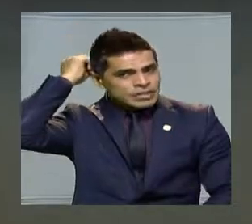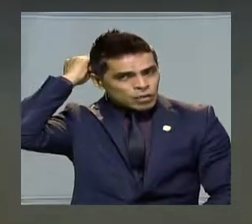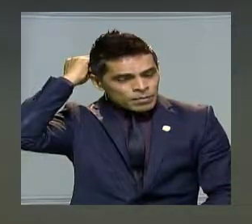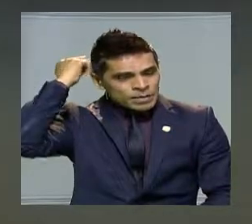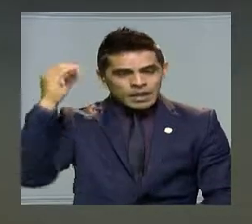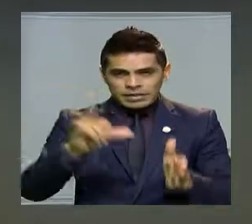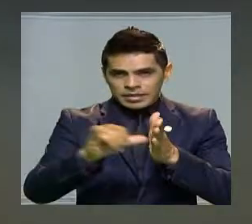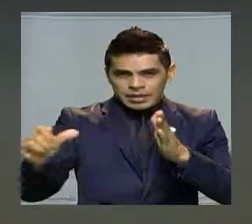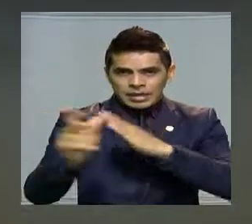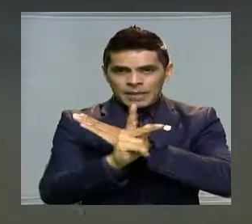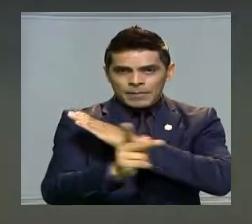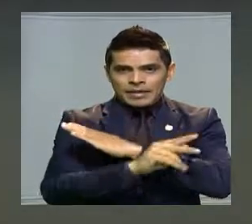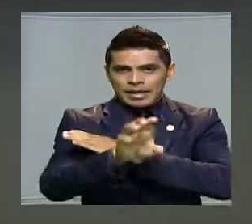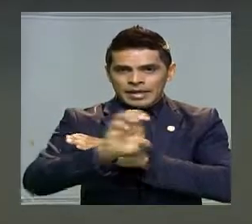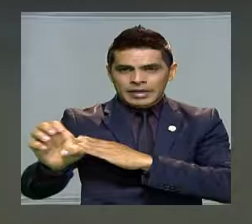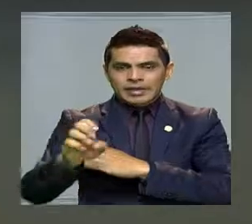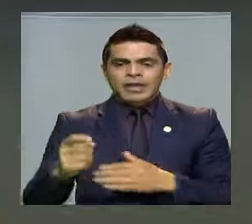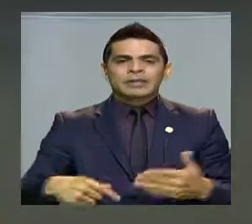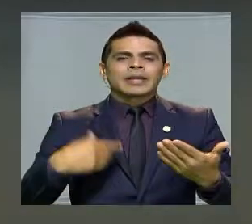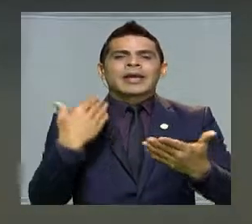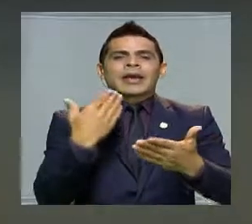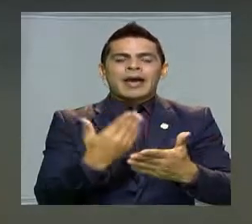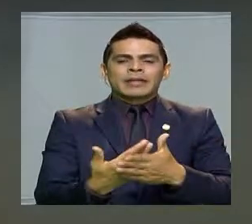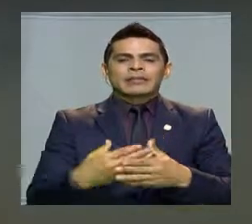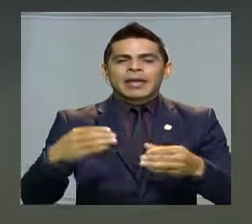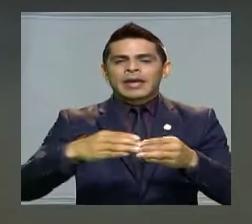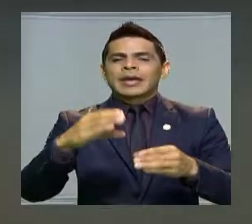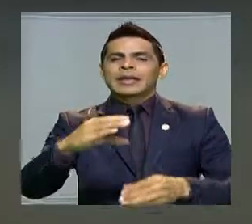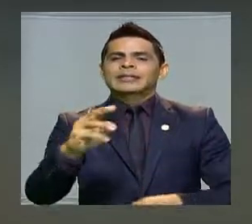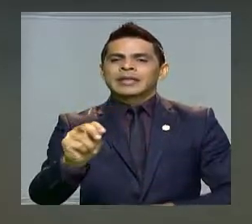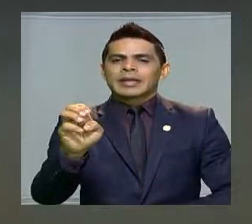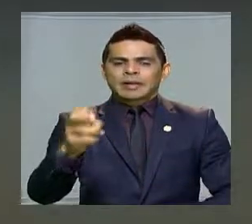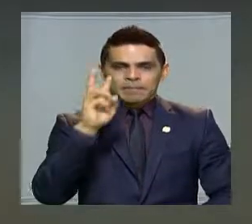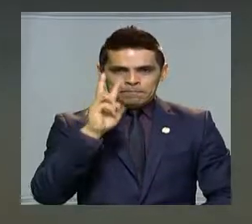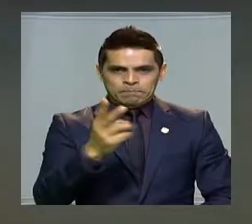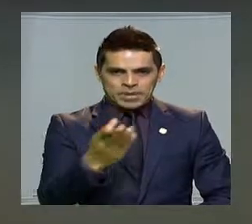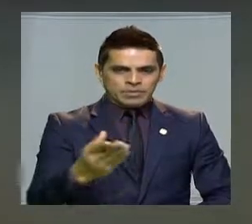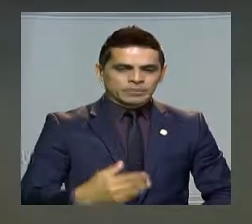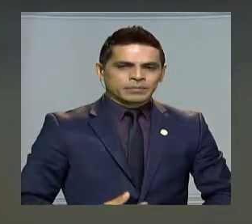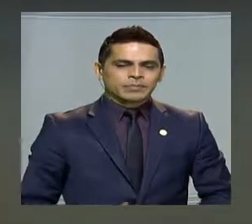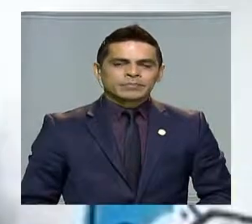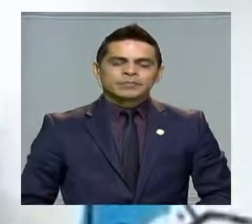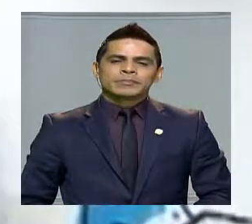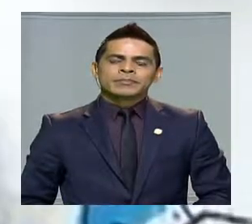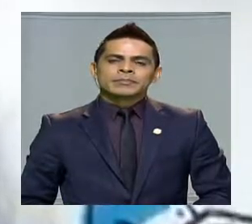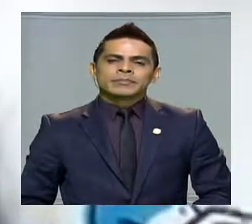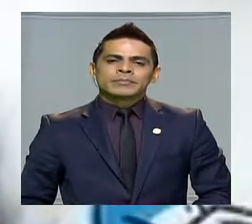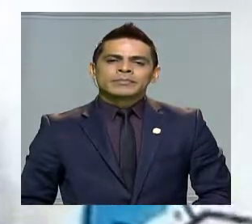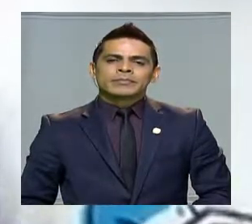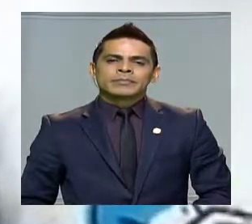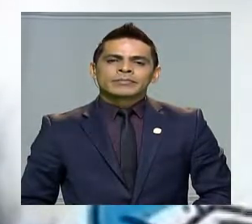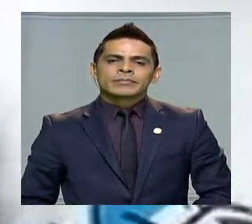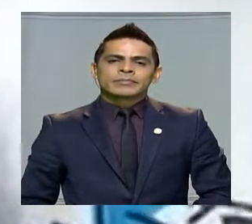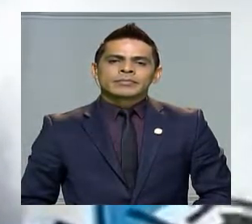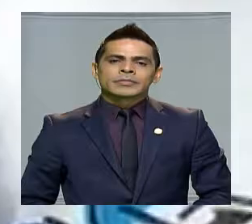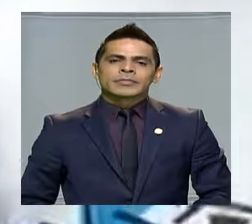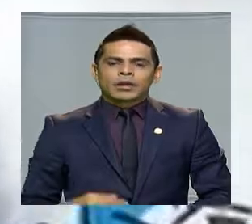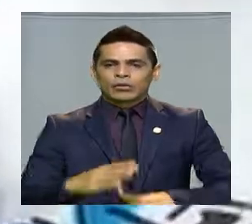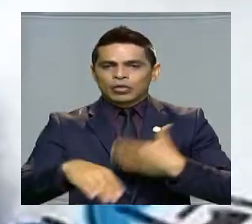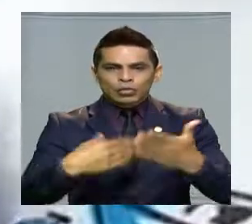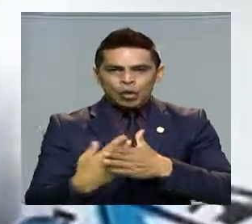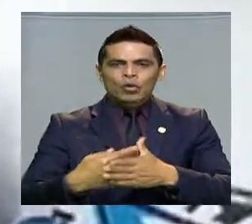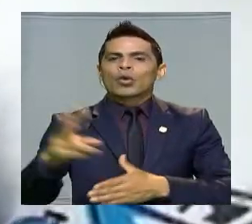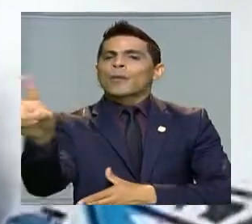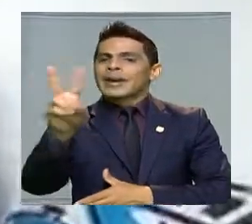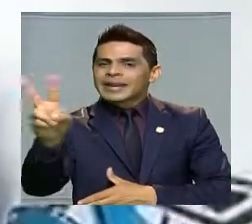altura de Parque del Este, y esto hasta el Consejo Nacional Electoral. Veamos. Todo eso, los venezolanos,